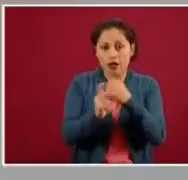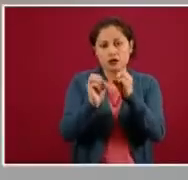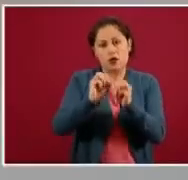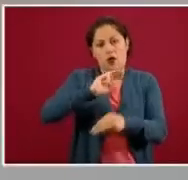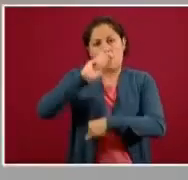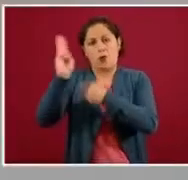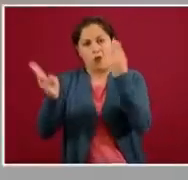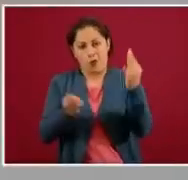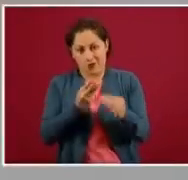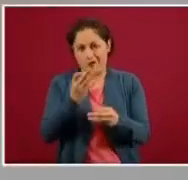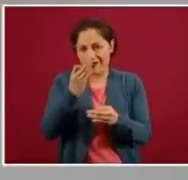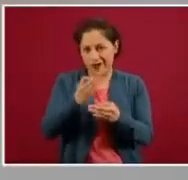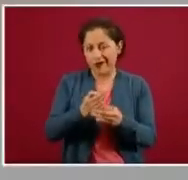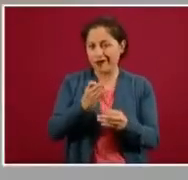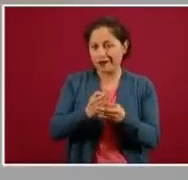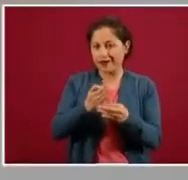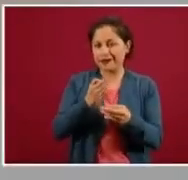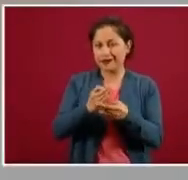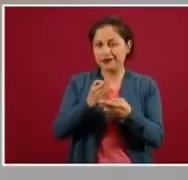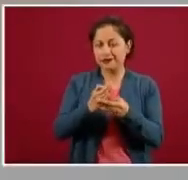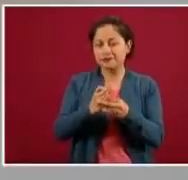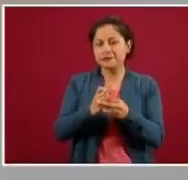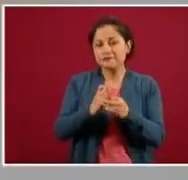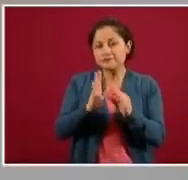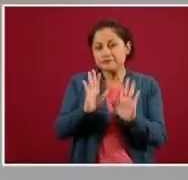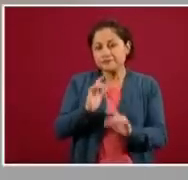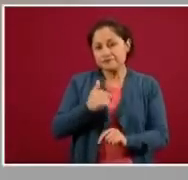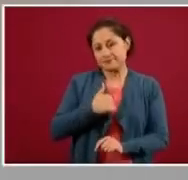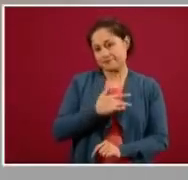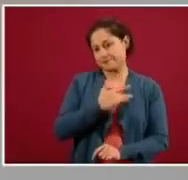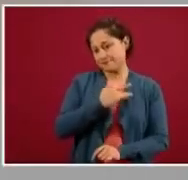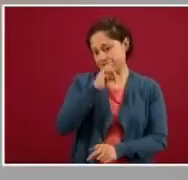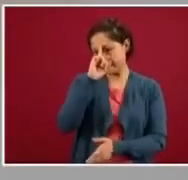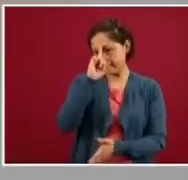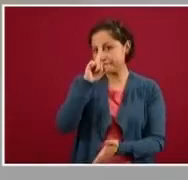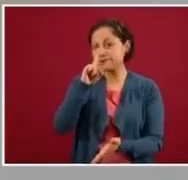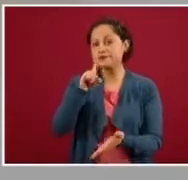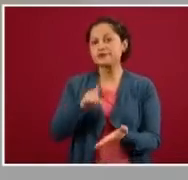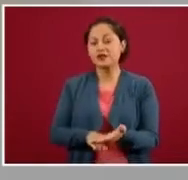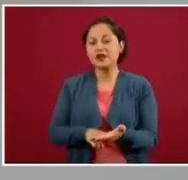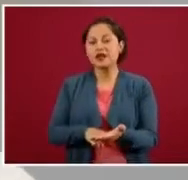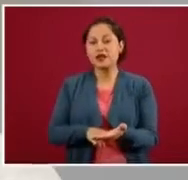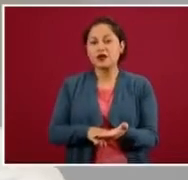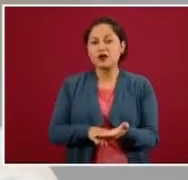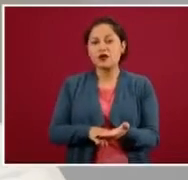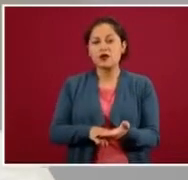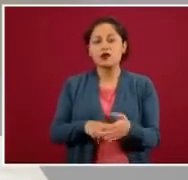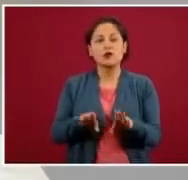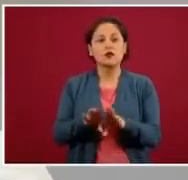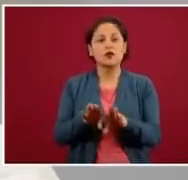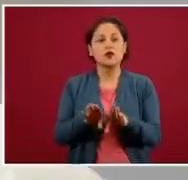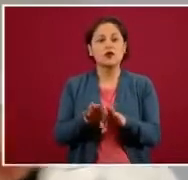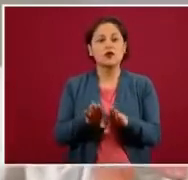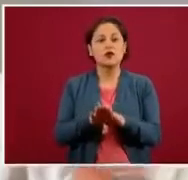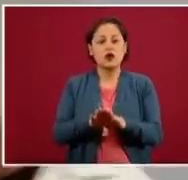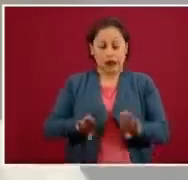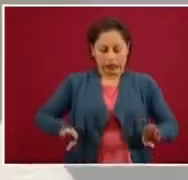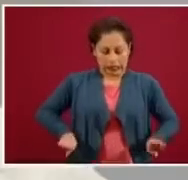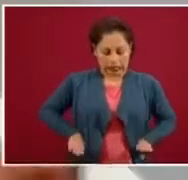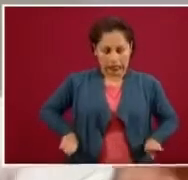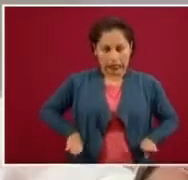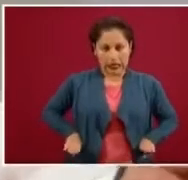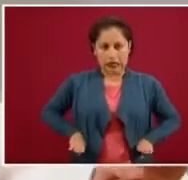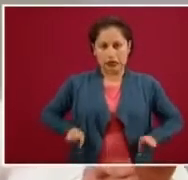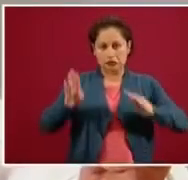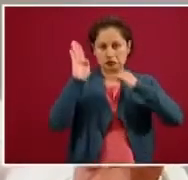creo que es importante no entrar en actitudes cerradas que precisamente desagreguen